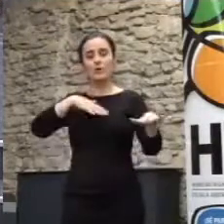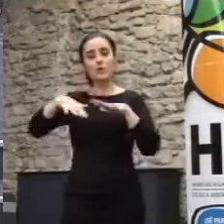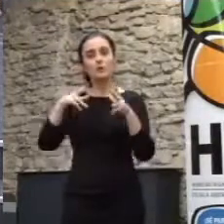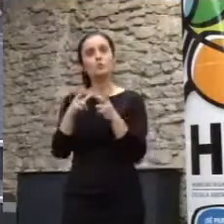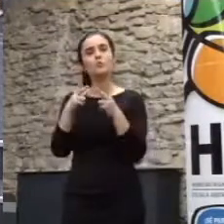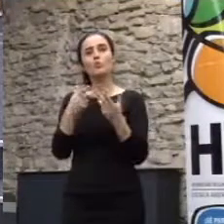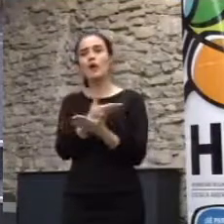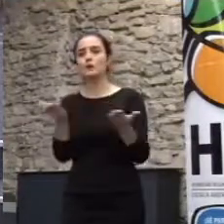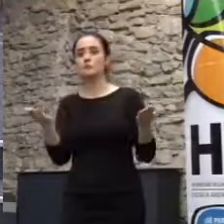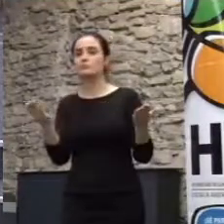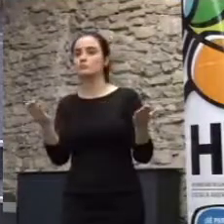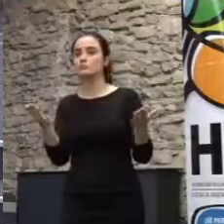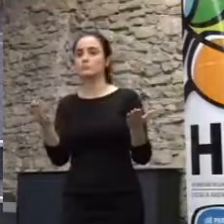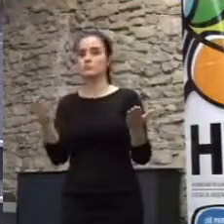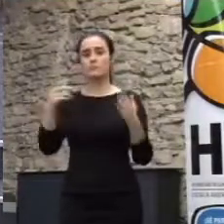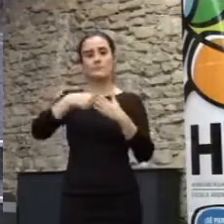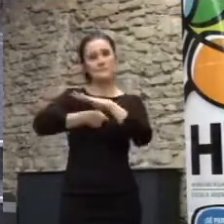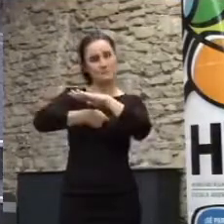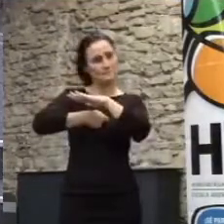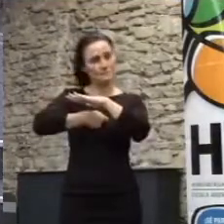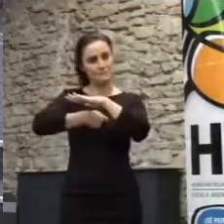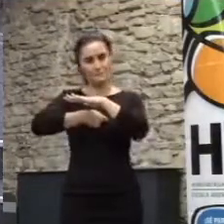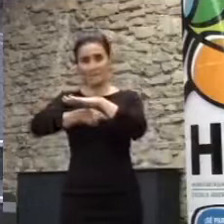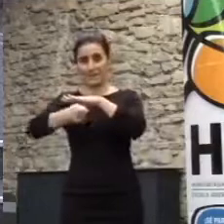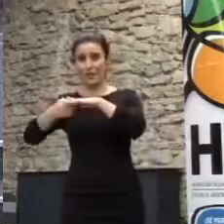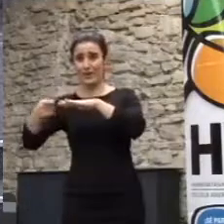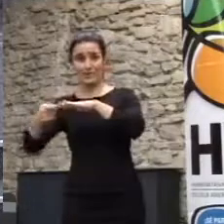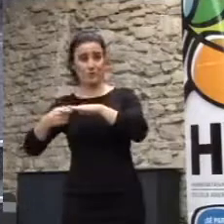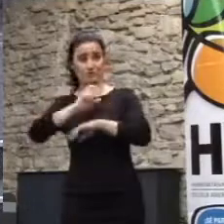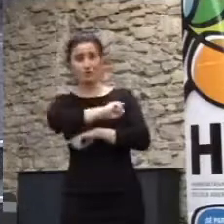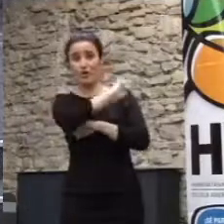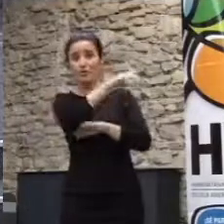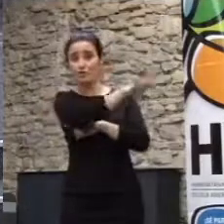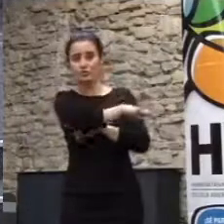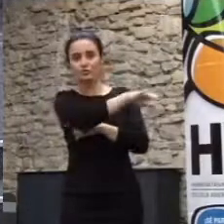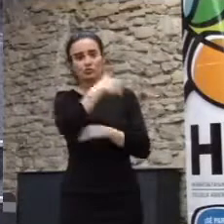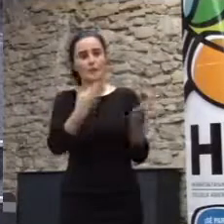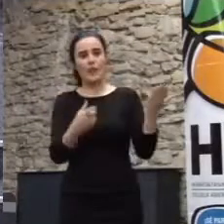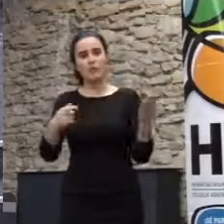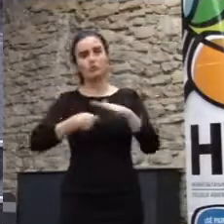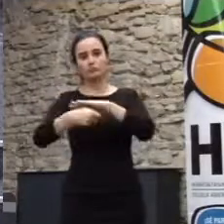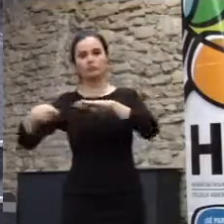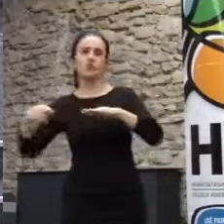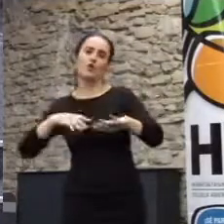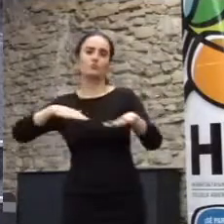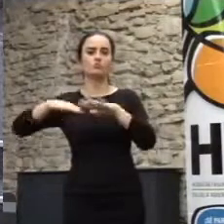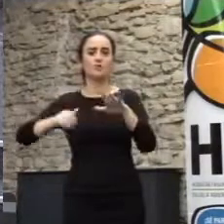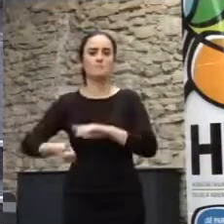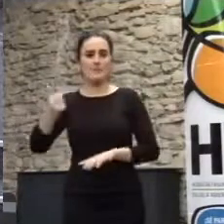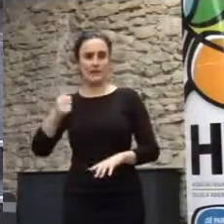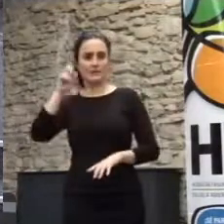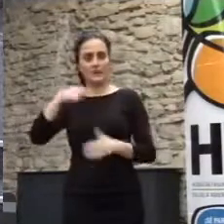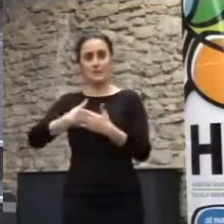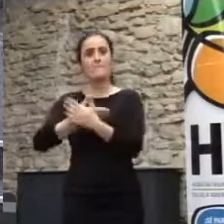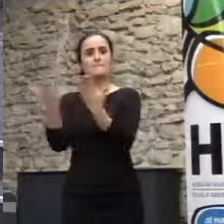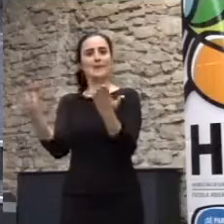está muchísimo más representado, porque es mucho más vivo que en otros sitios. Y aquí tiene un reflejo en prensa que no lo tiene en otros sitios.